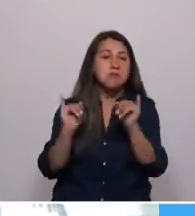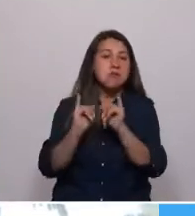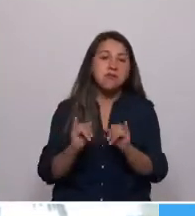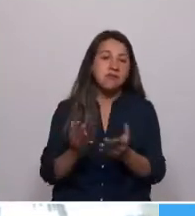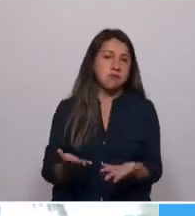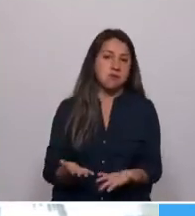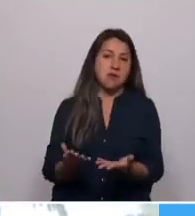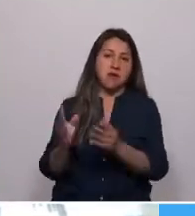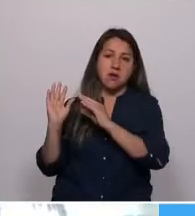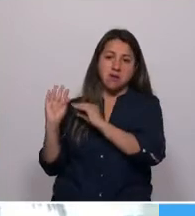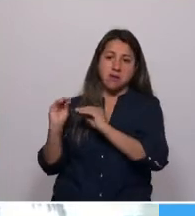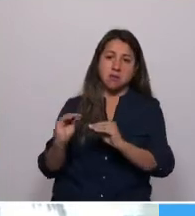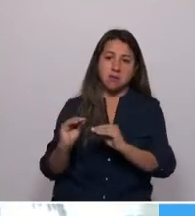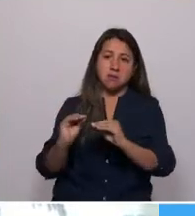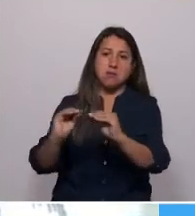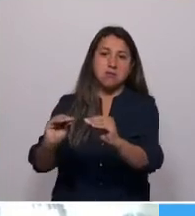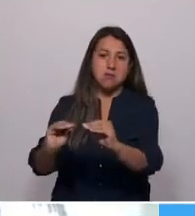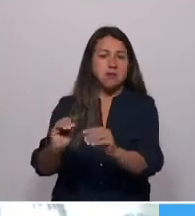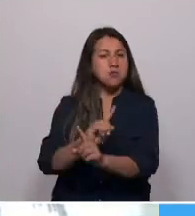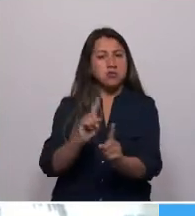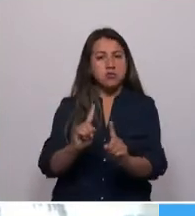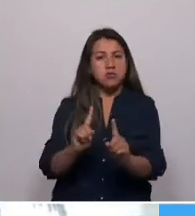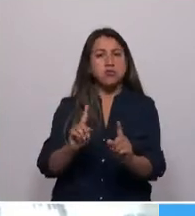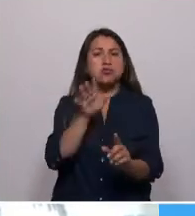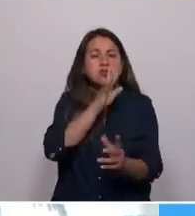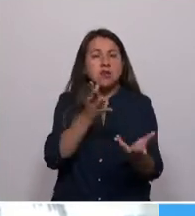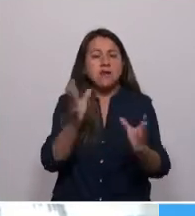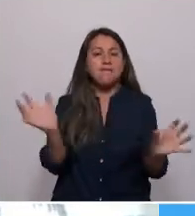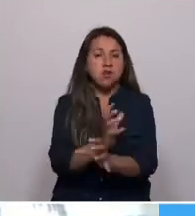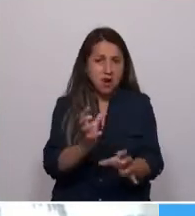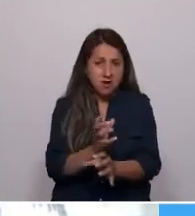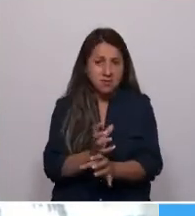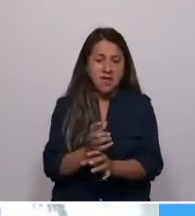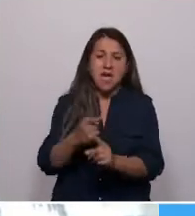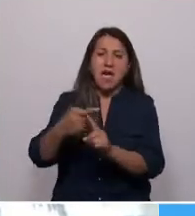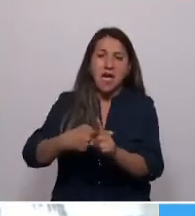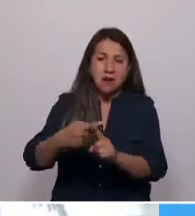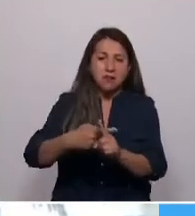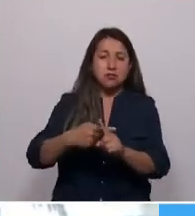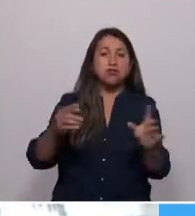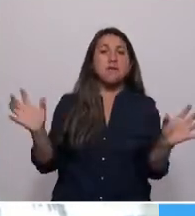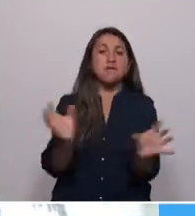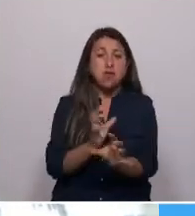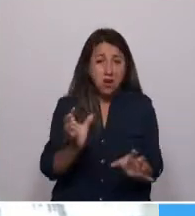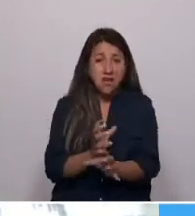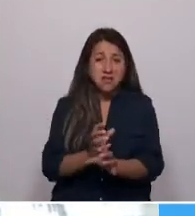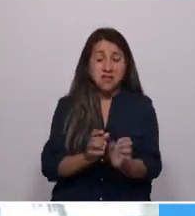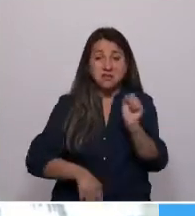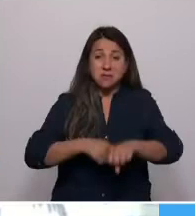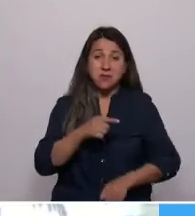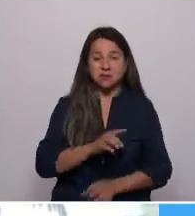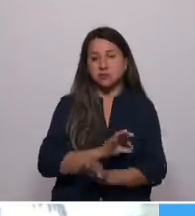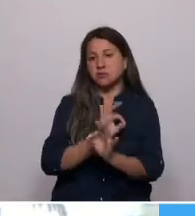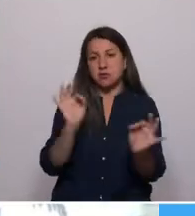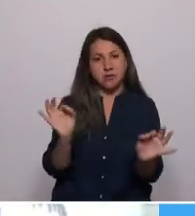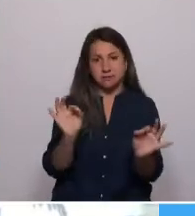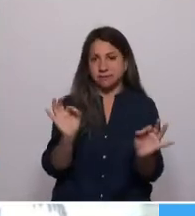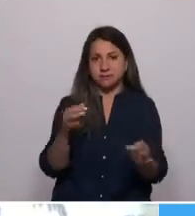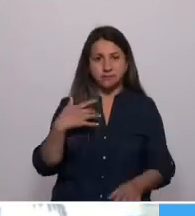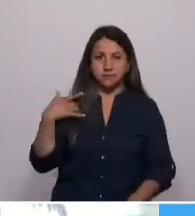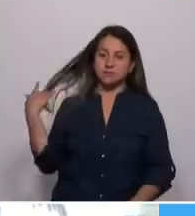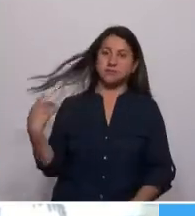la violencia los abusos y la violencia no se pueden justificar jamás a un